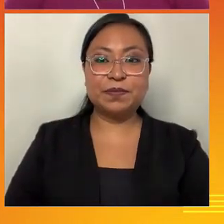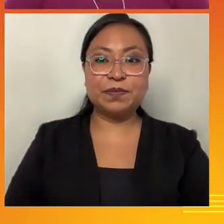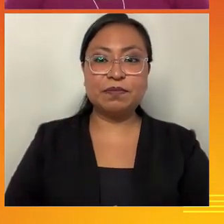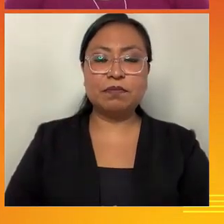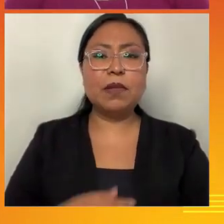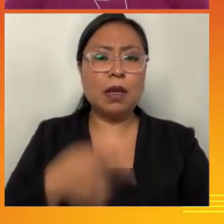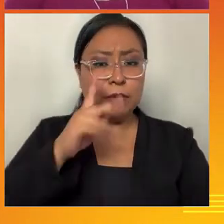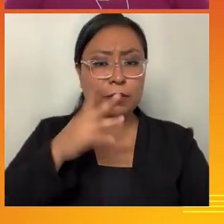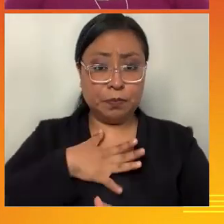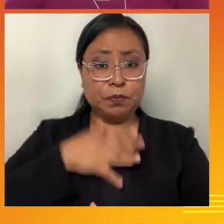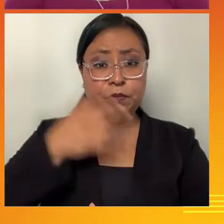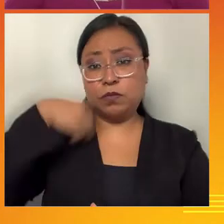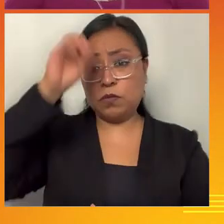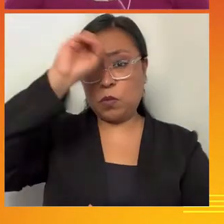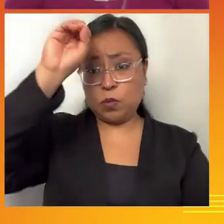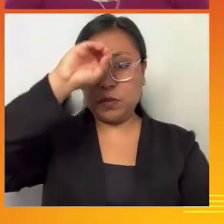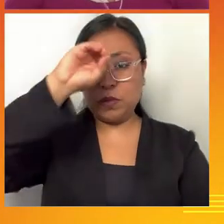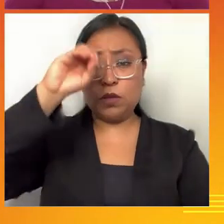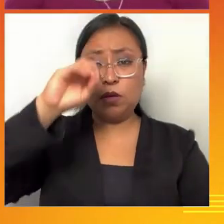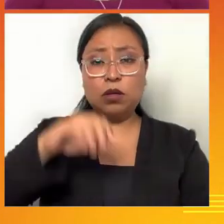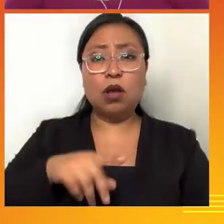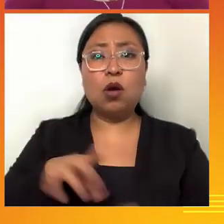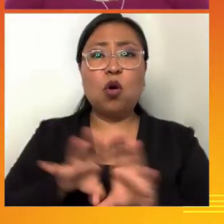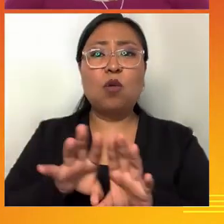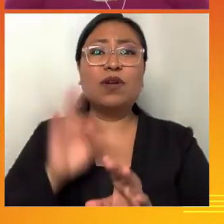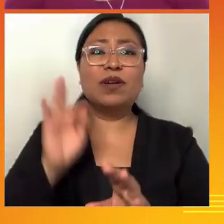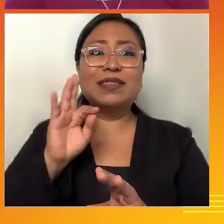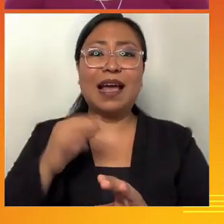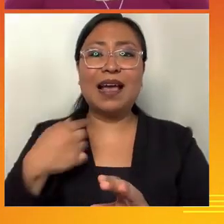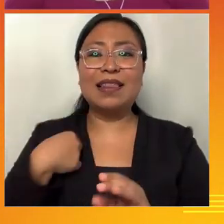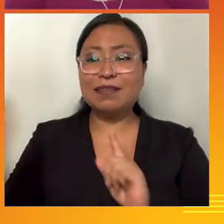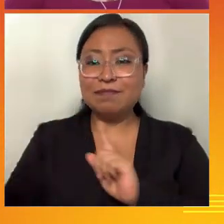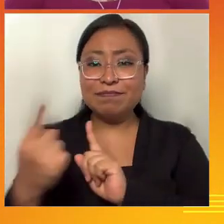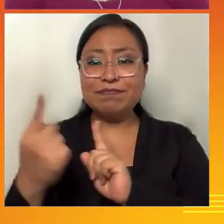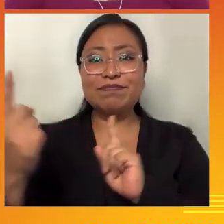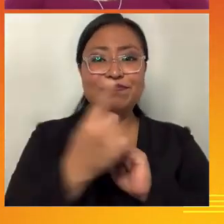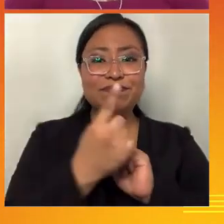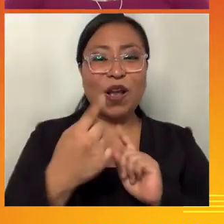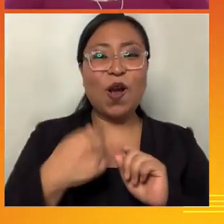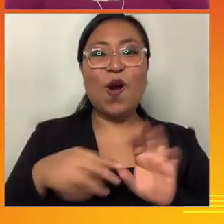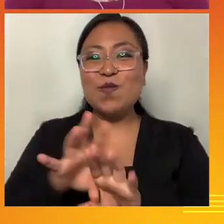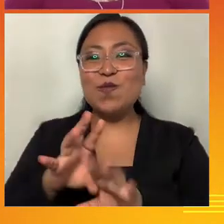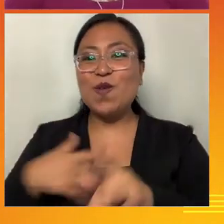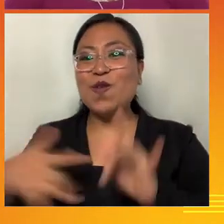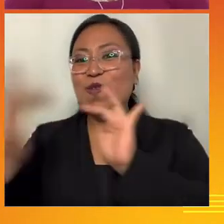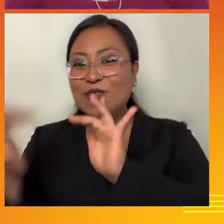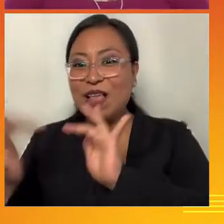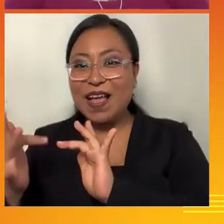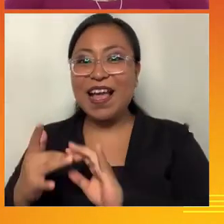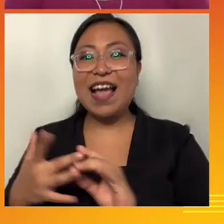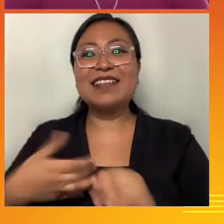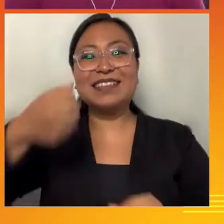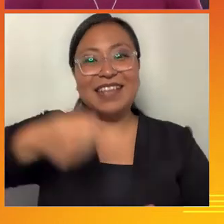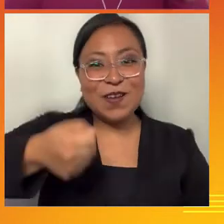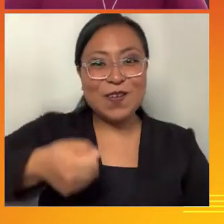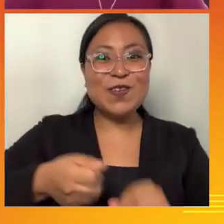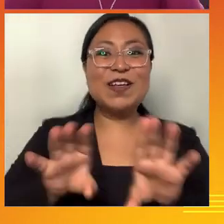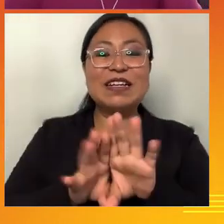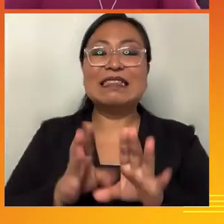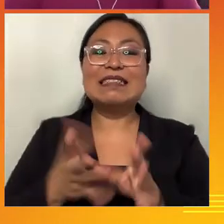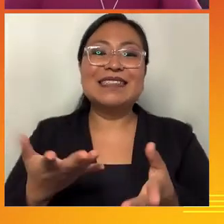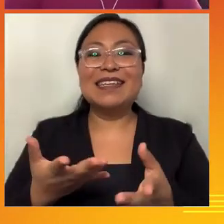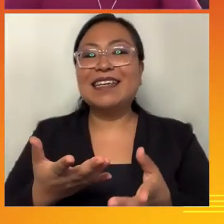opinión, pues la parte de la convivencia presencial, el contacto directo y todo esto es algo que no se va a